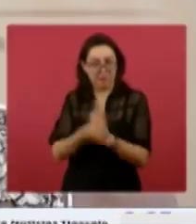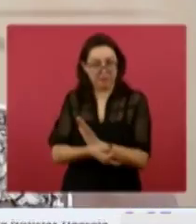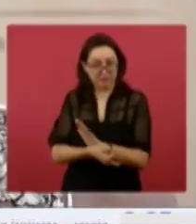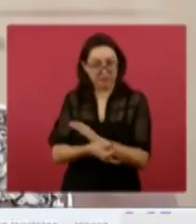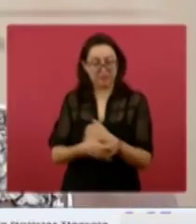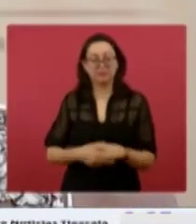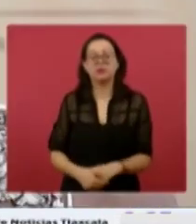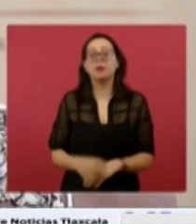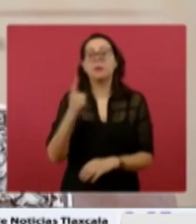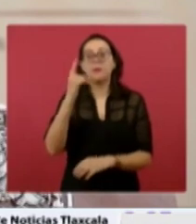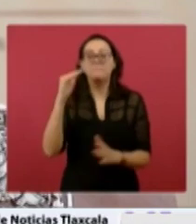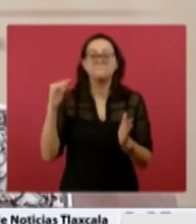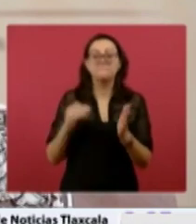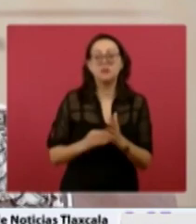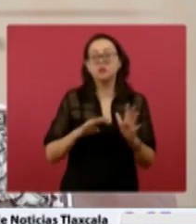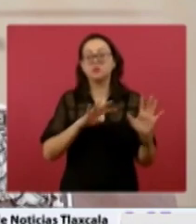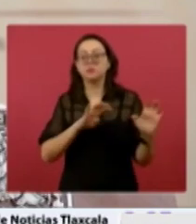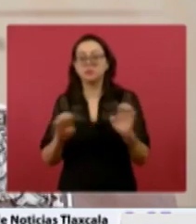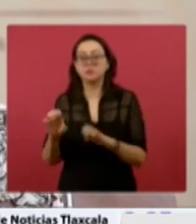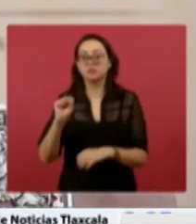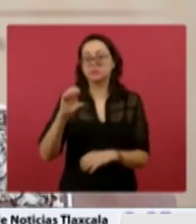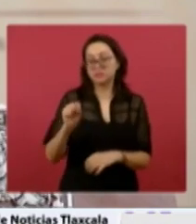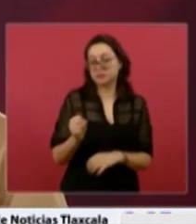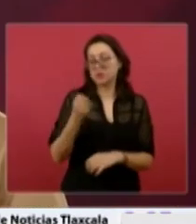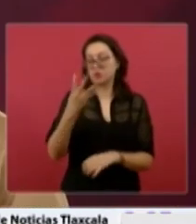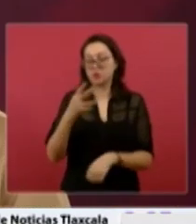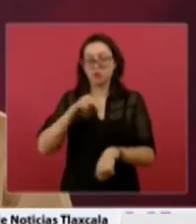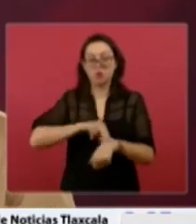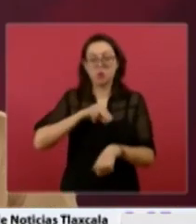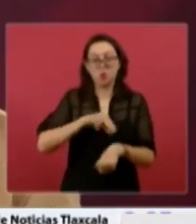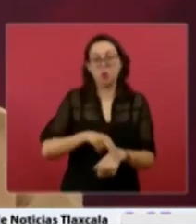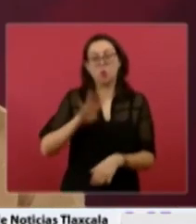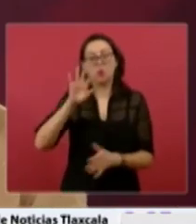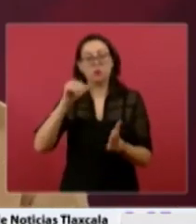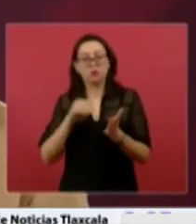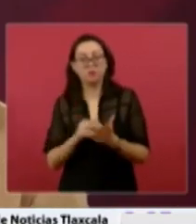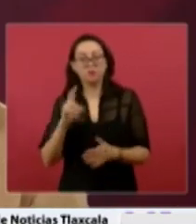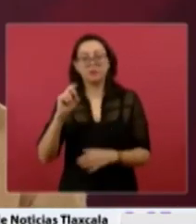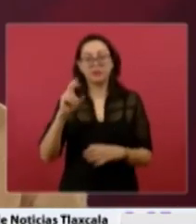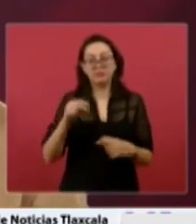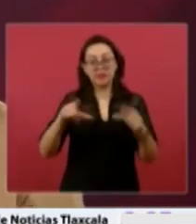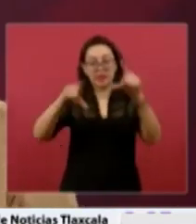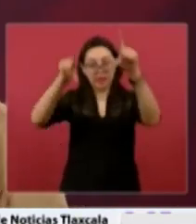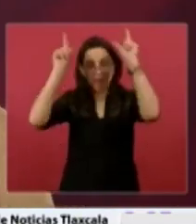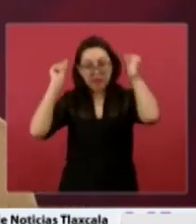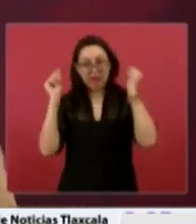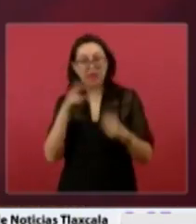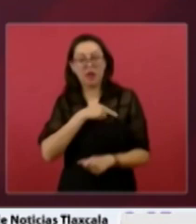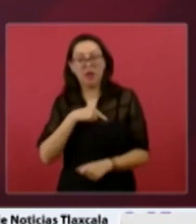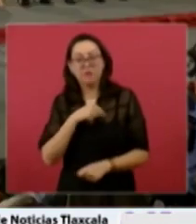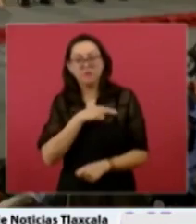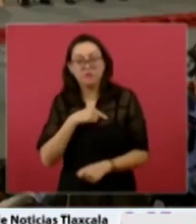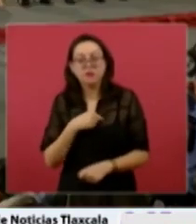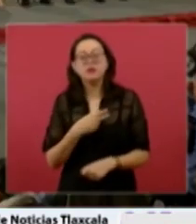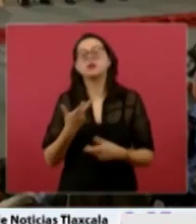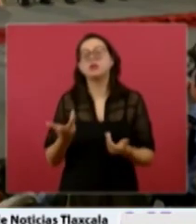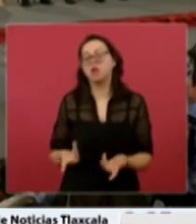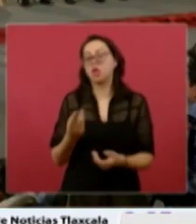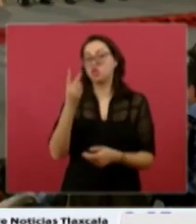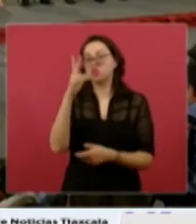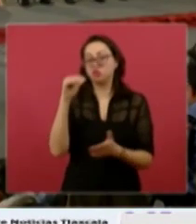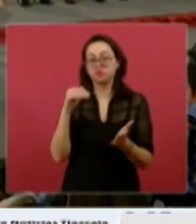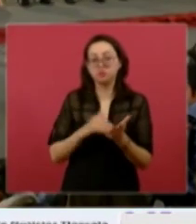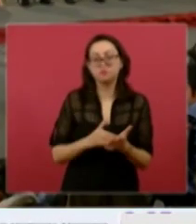su oportunidad, Zoé Robledo Aburto, director general del IMSS, informó que este convenio con los estados permite fortalecer